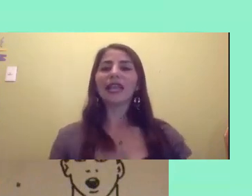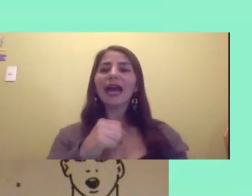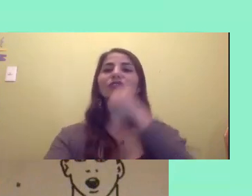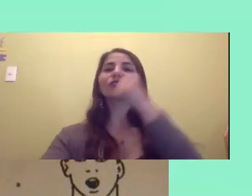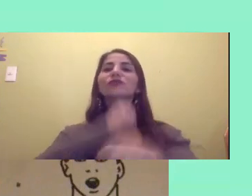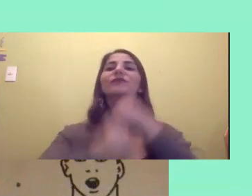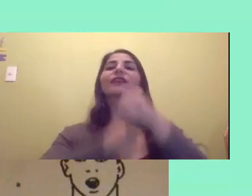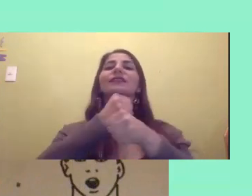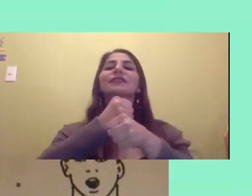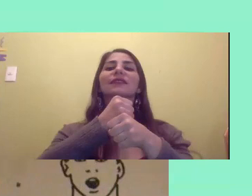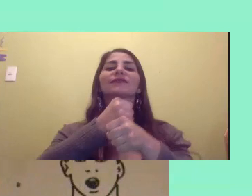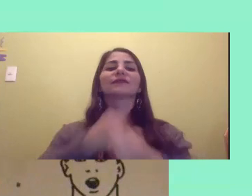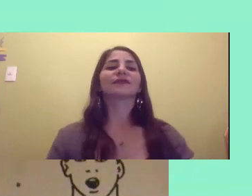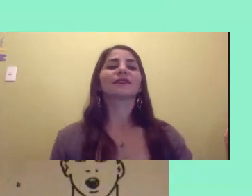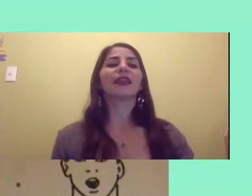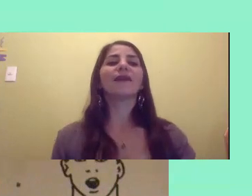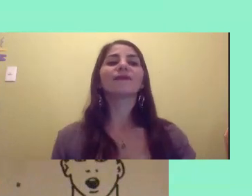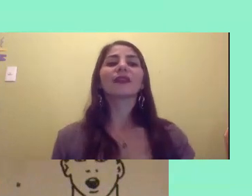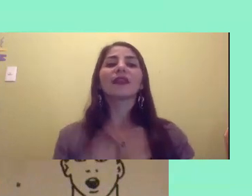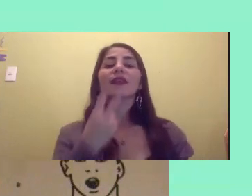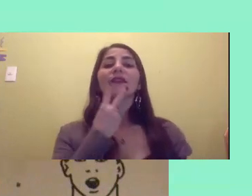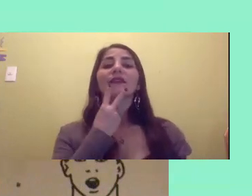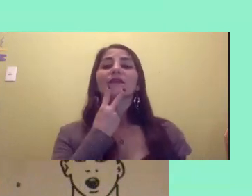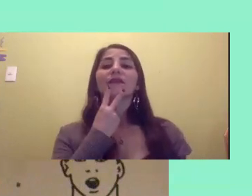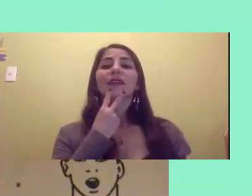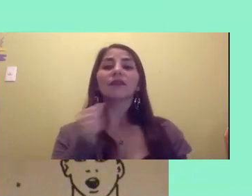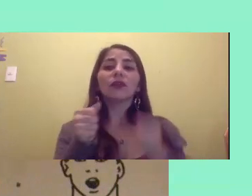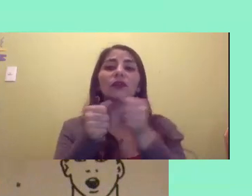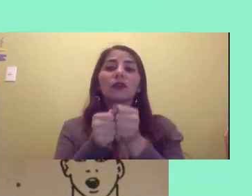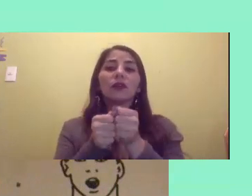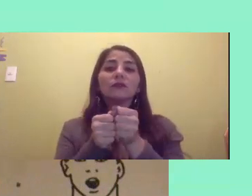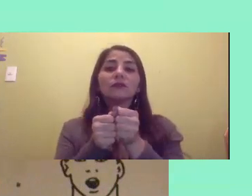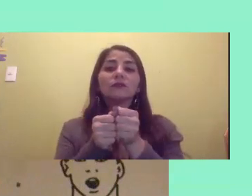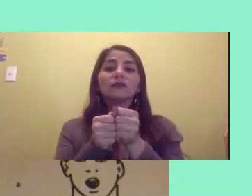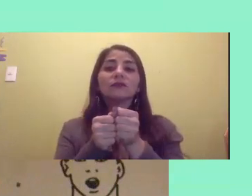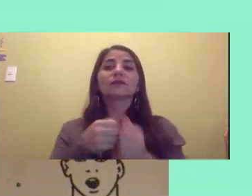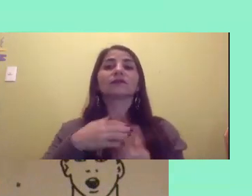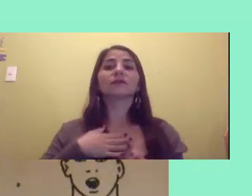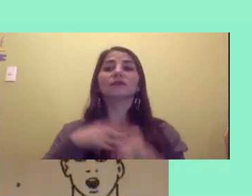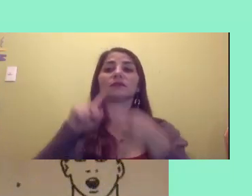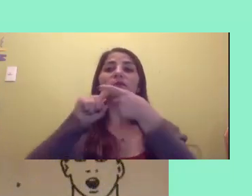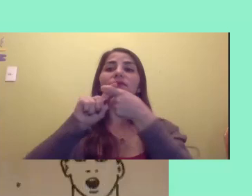tengo? El años es así, ¿ya? Vivo con,